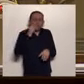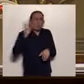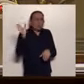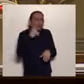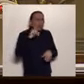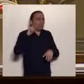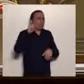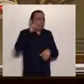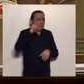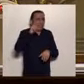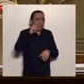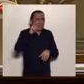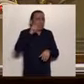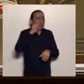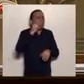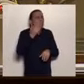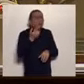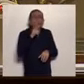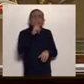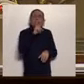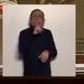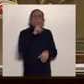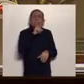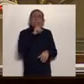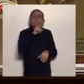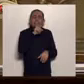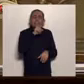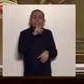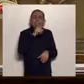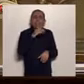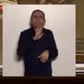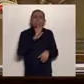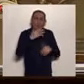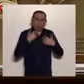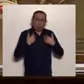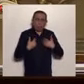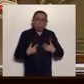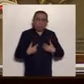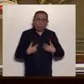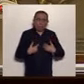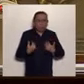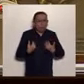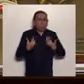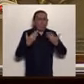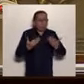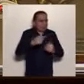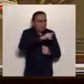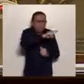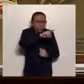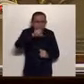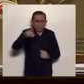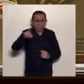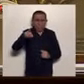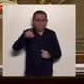coman todos de él, porque esto es mi cuerpo, que será entregado